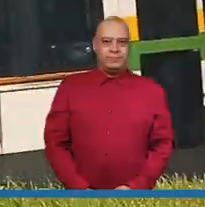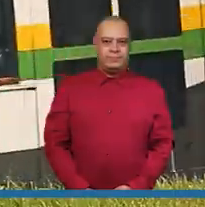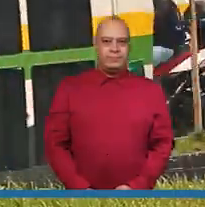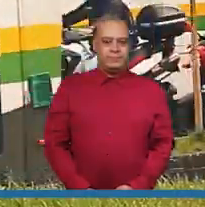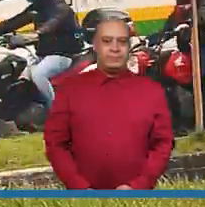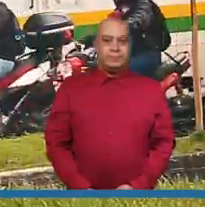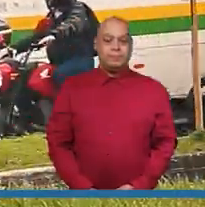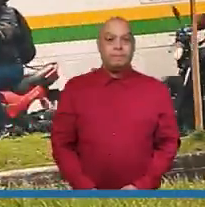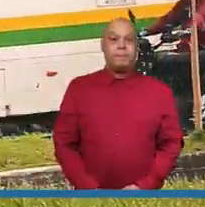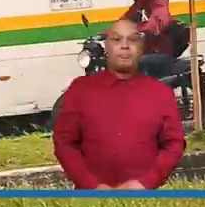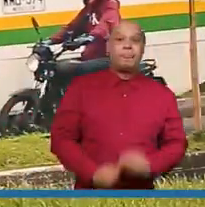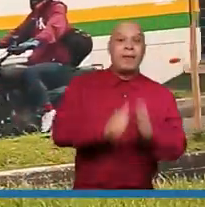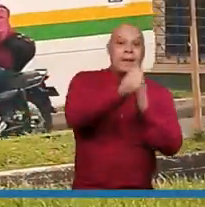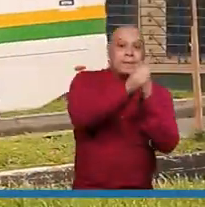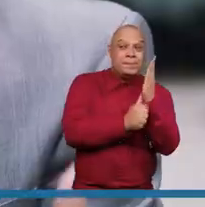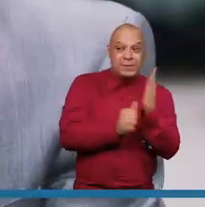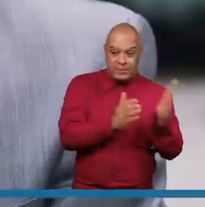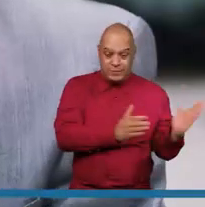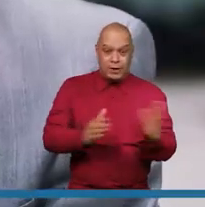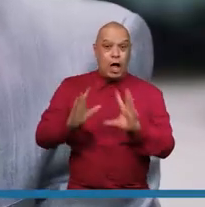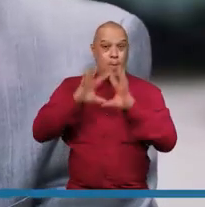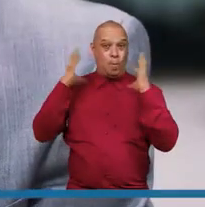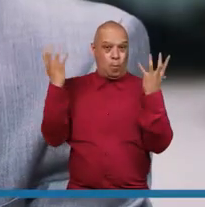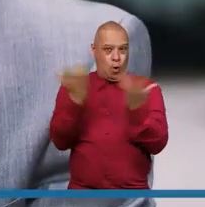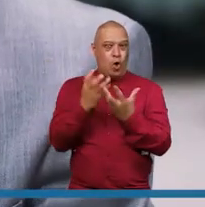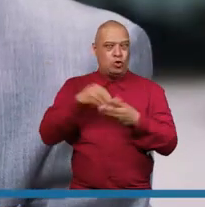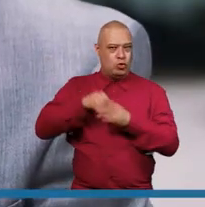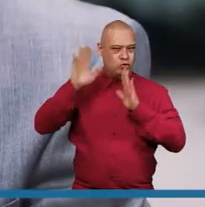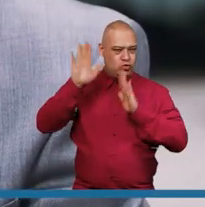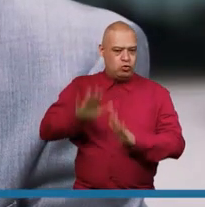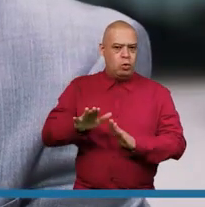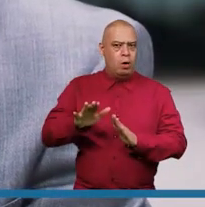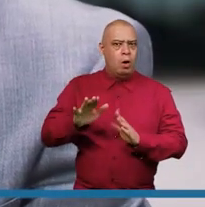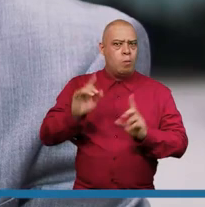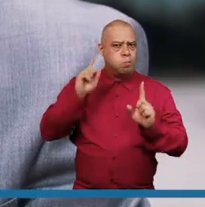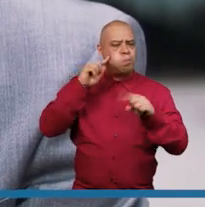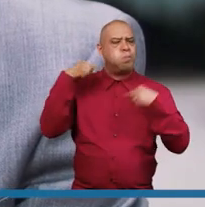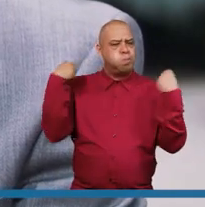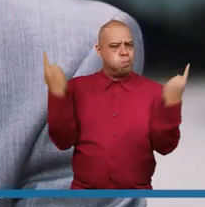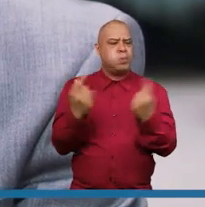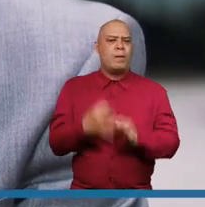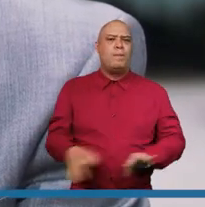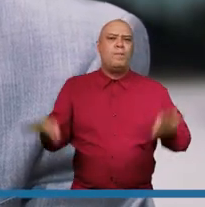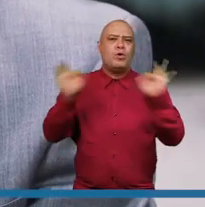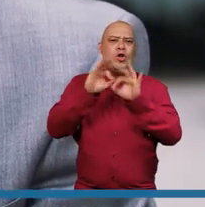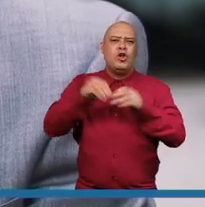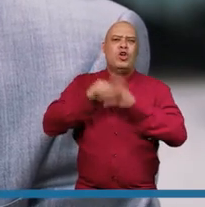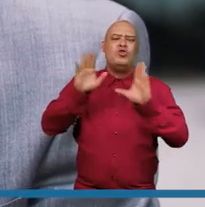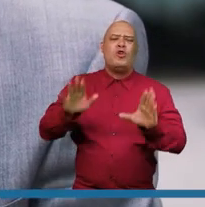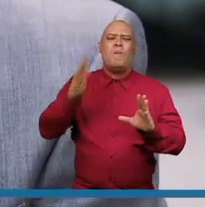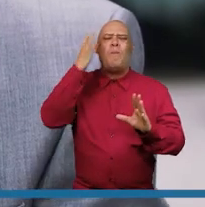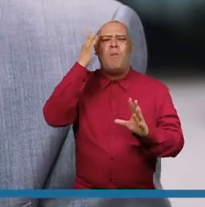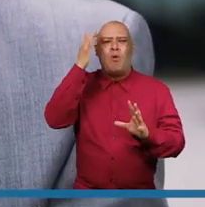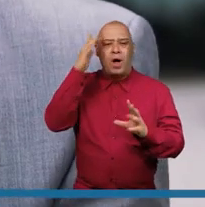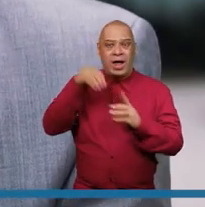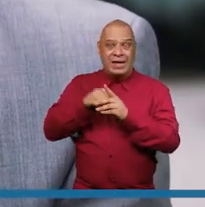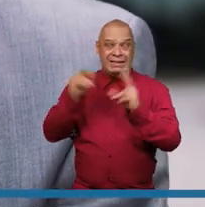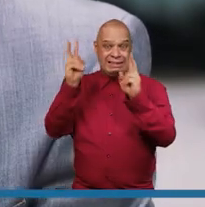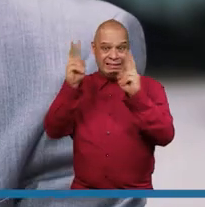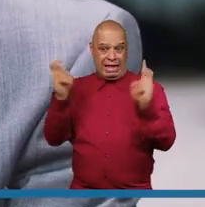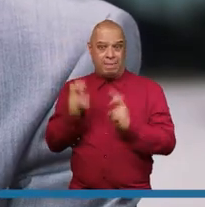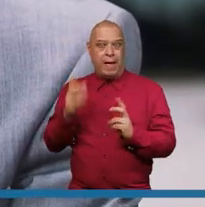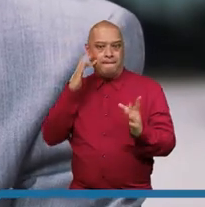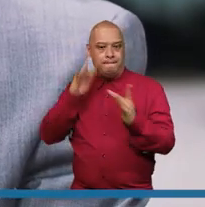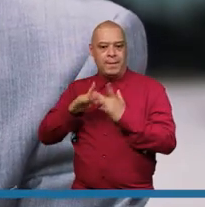La nueva agenda urbana, como proceso global o internacional, ha sido importante porque pues, los temas urbanos siempre han acompañado